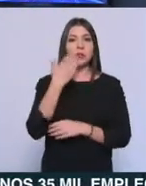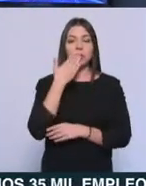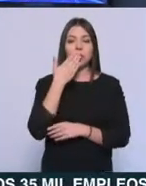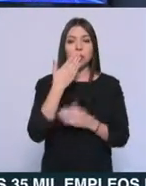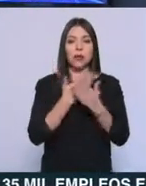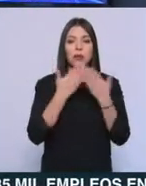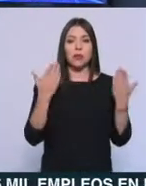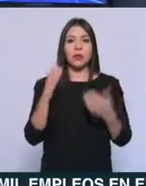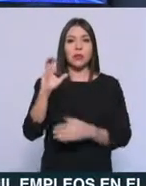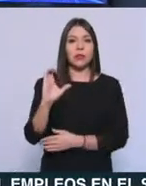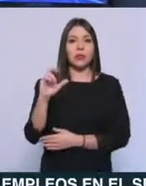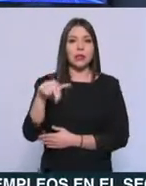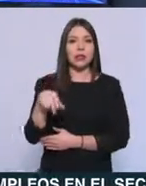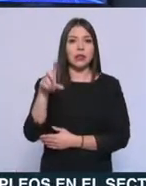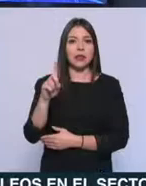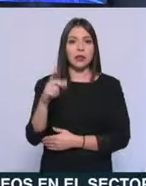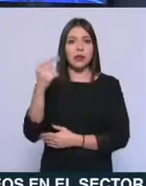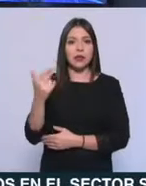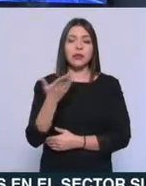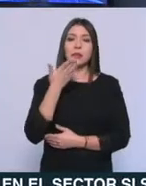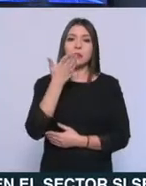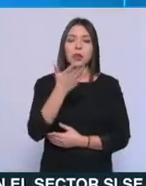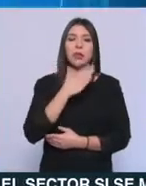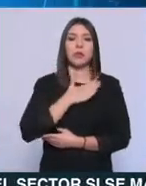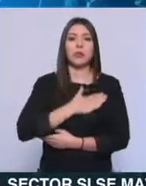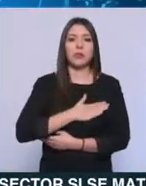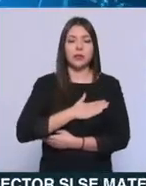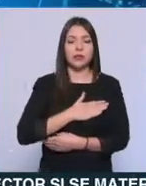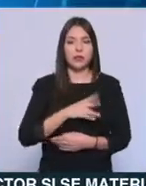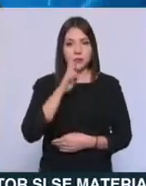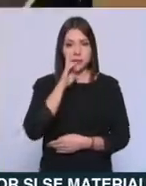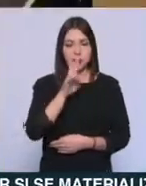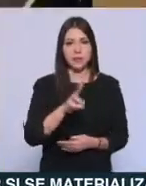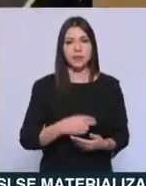Humanos exigió justicia. Vamos a ver la historia.